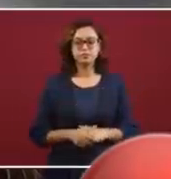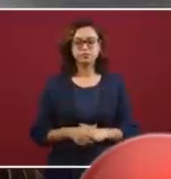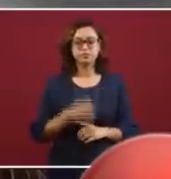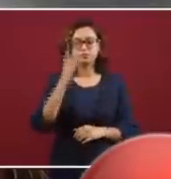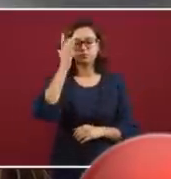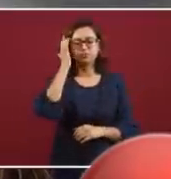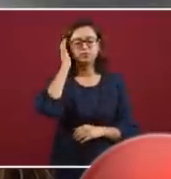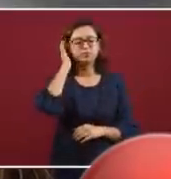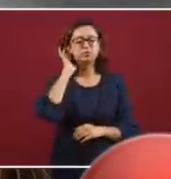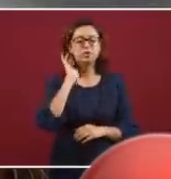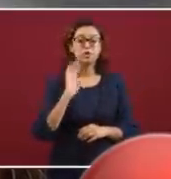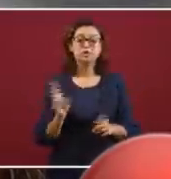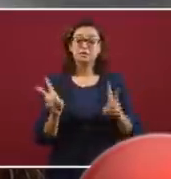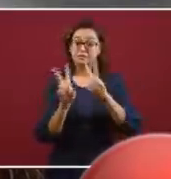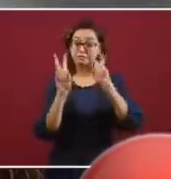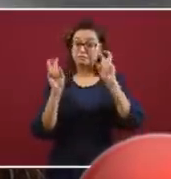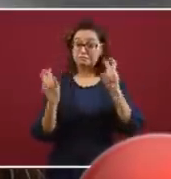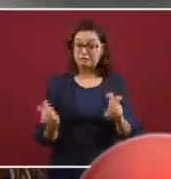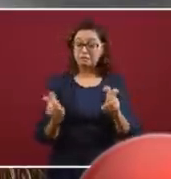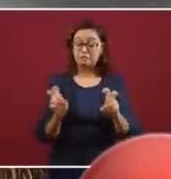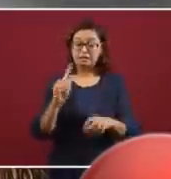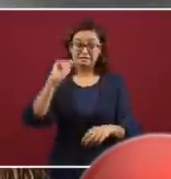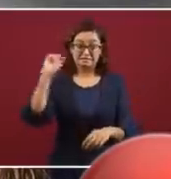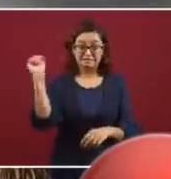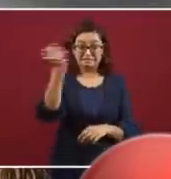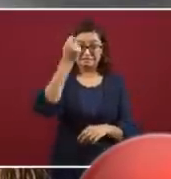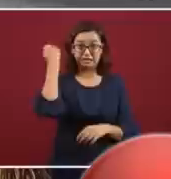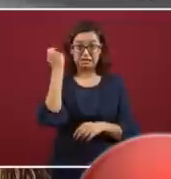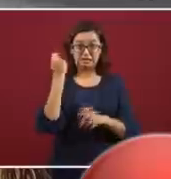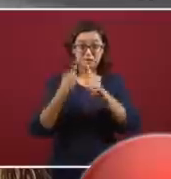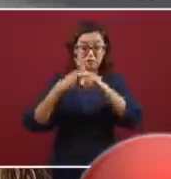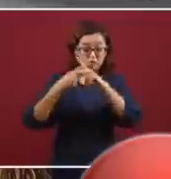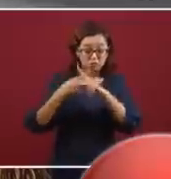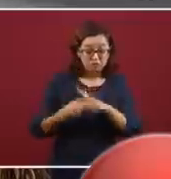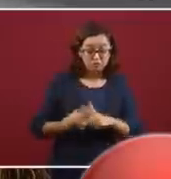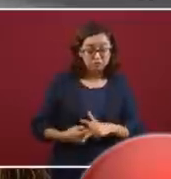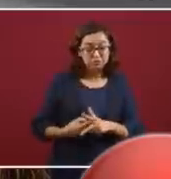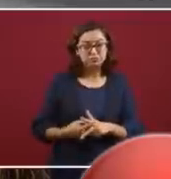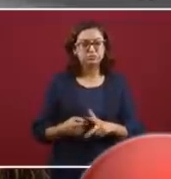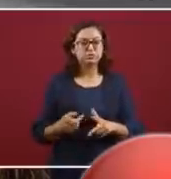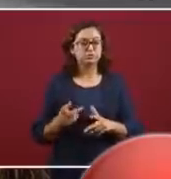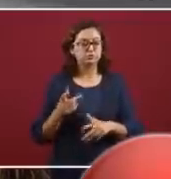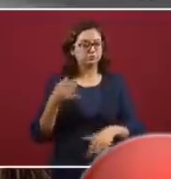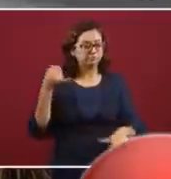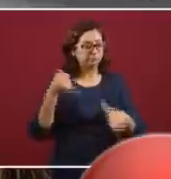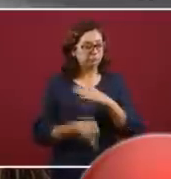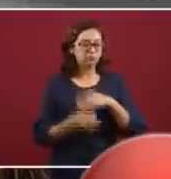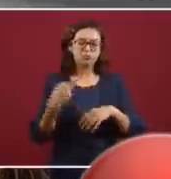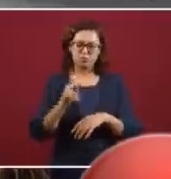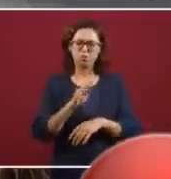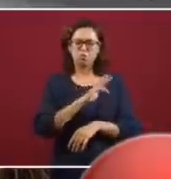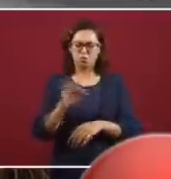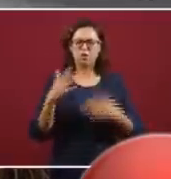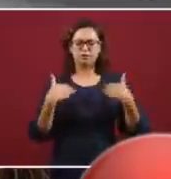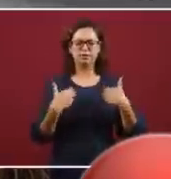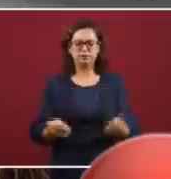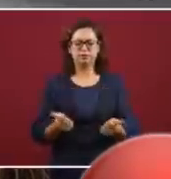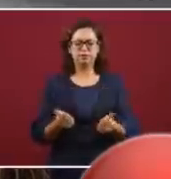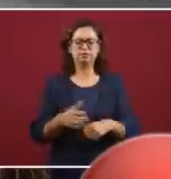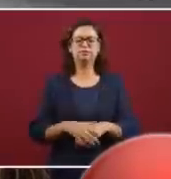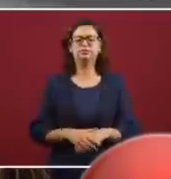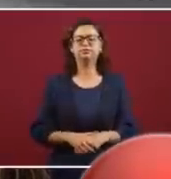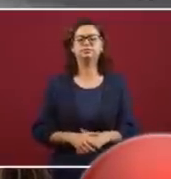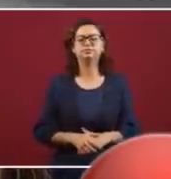poquito técnico, complejo, pero no nada que no se pueda entender. Entre las atribuciones del